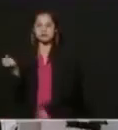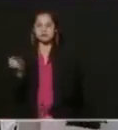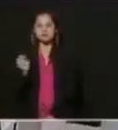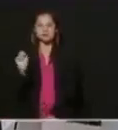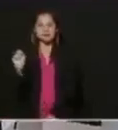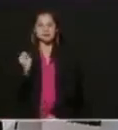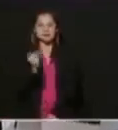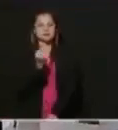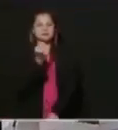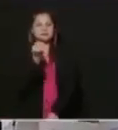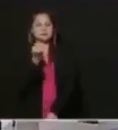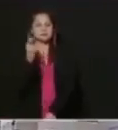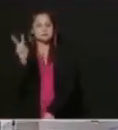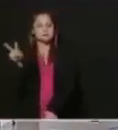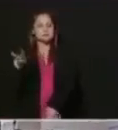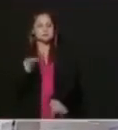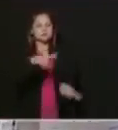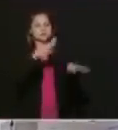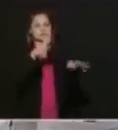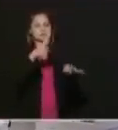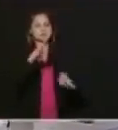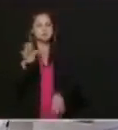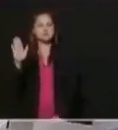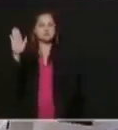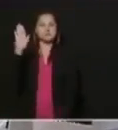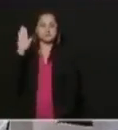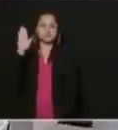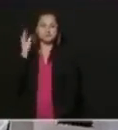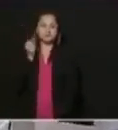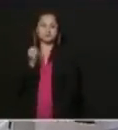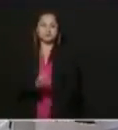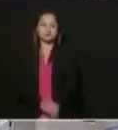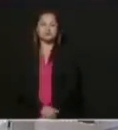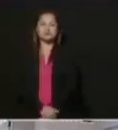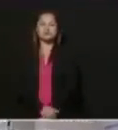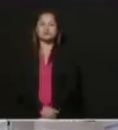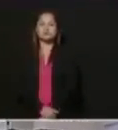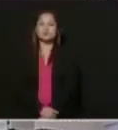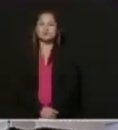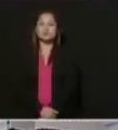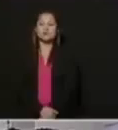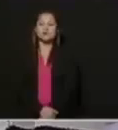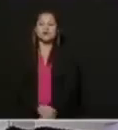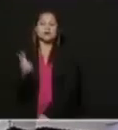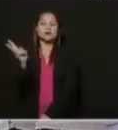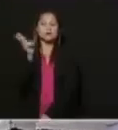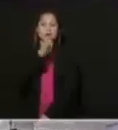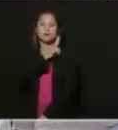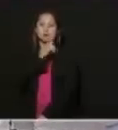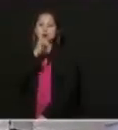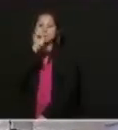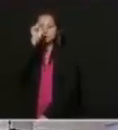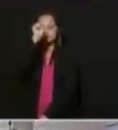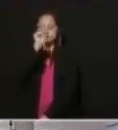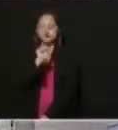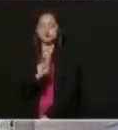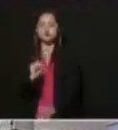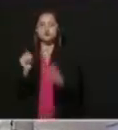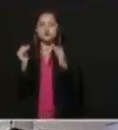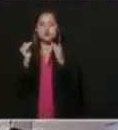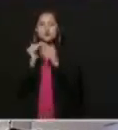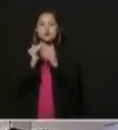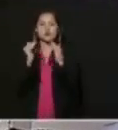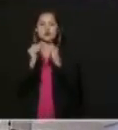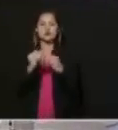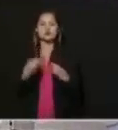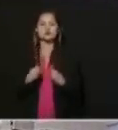mano con la palma extendida. Vientos del sur. Viento del sur. Casa de la vida. Casa de la vida. Lugar